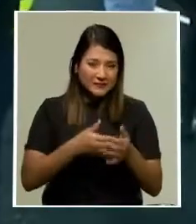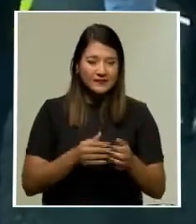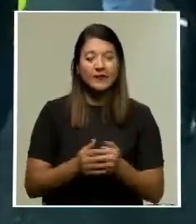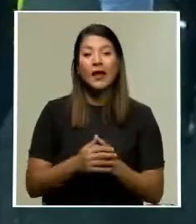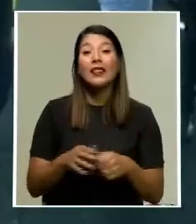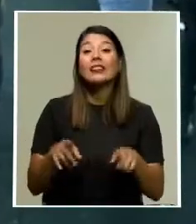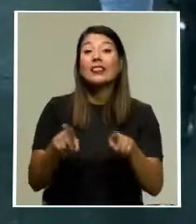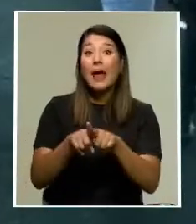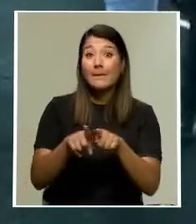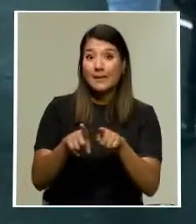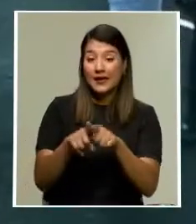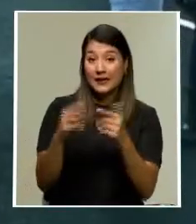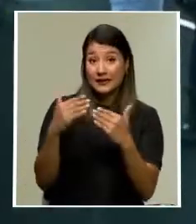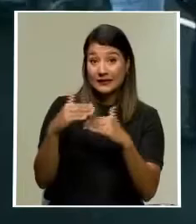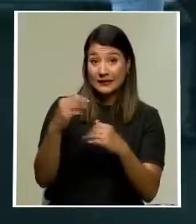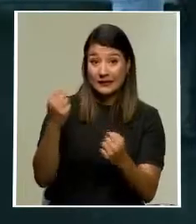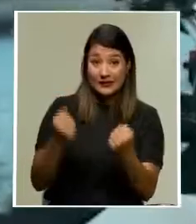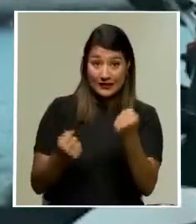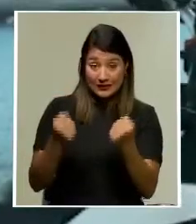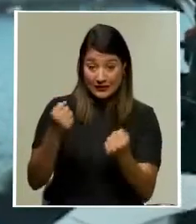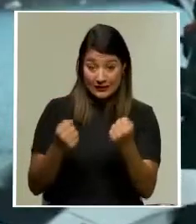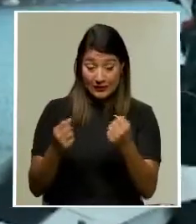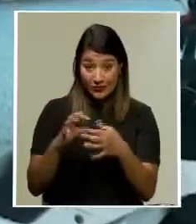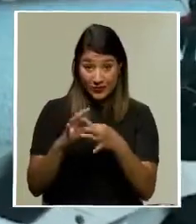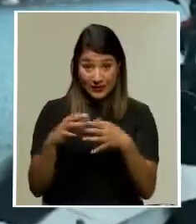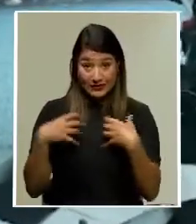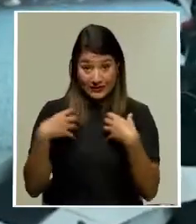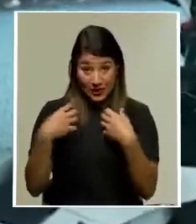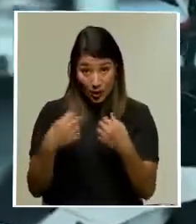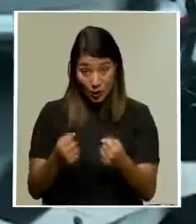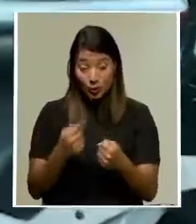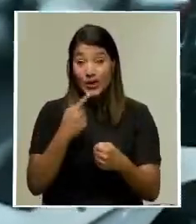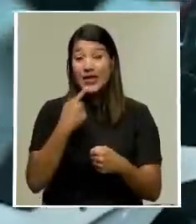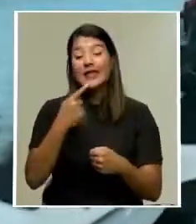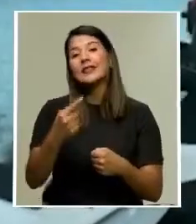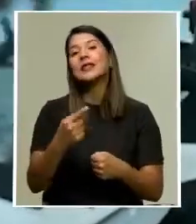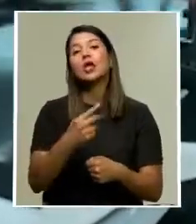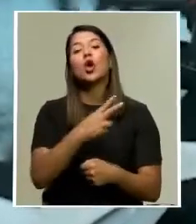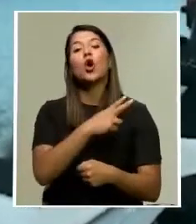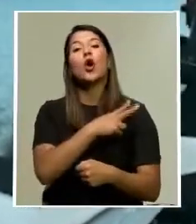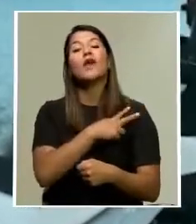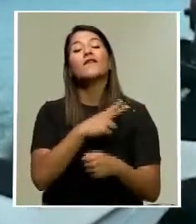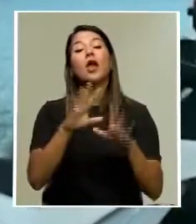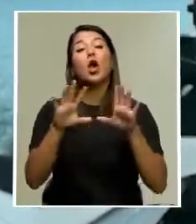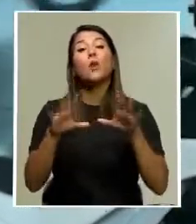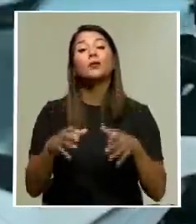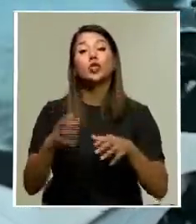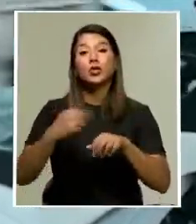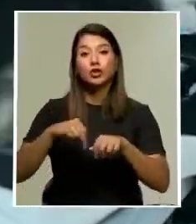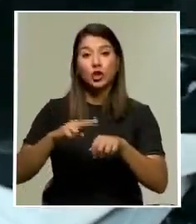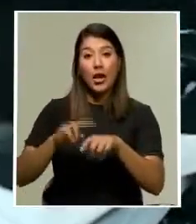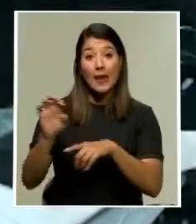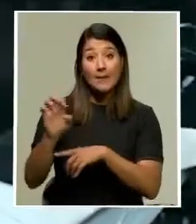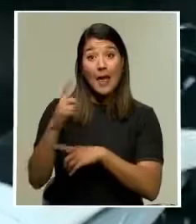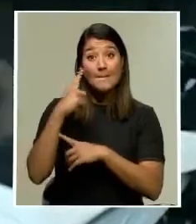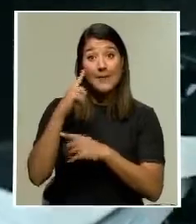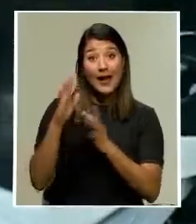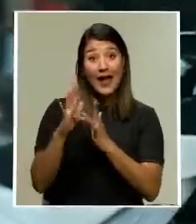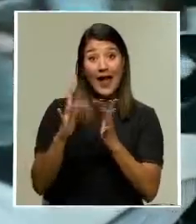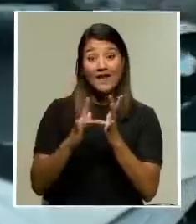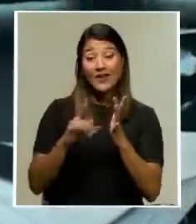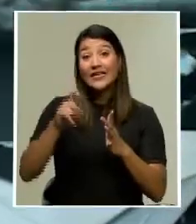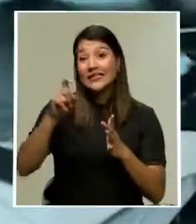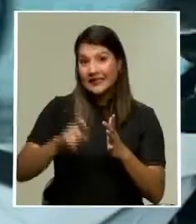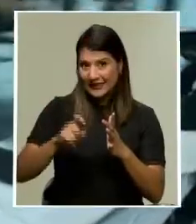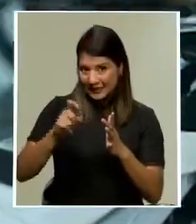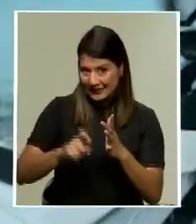en el caso de la restricción vehicular sanitaria, el jerarca de la Comisión Nacional de Emergencias señaló que para el mes de abril es necesario renovar